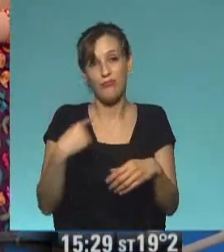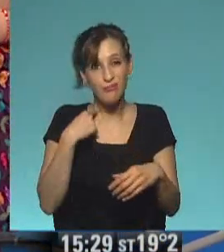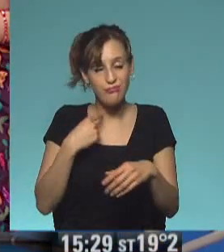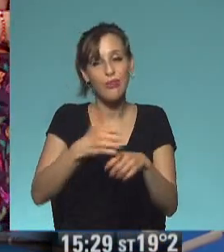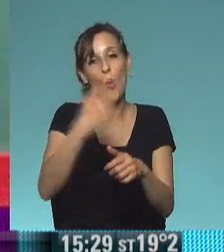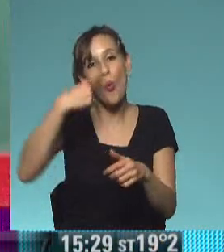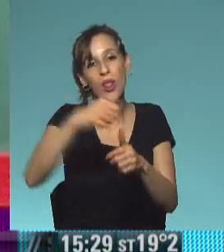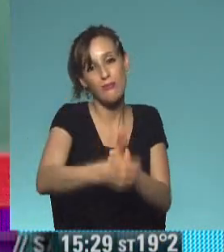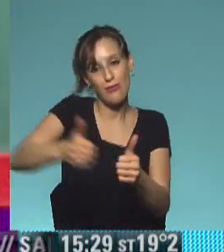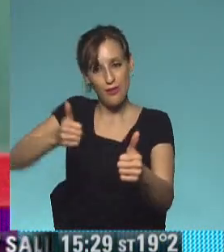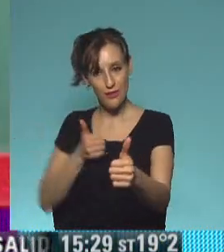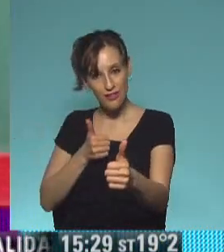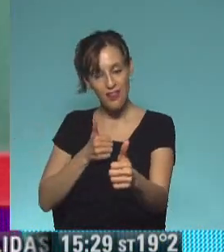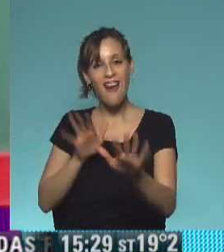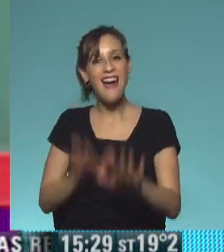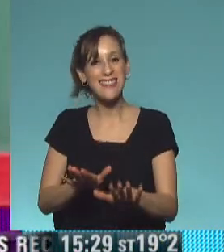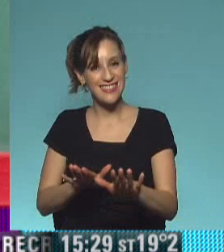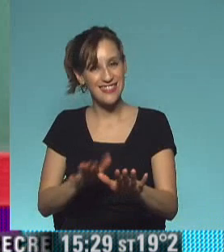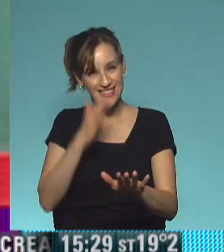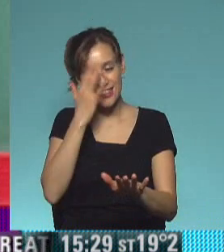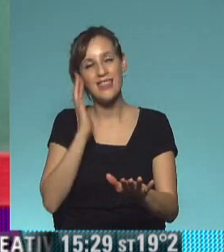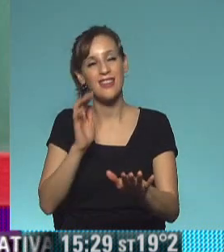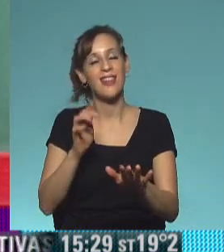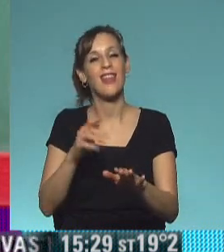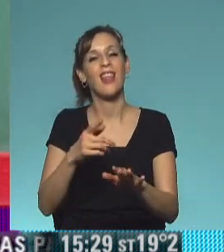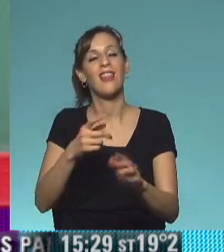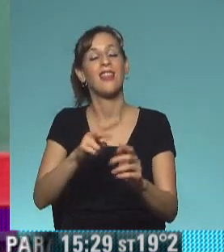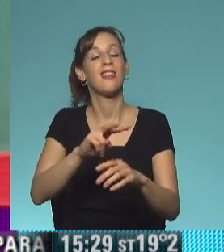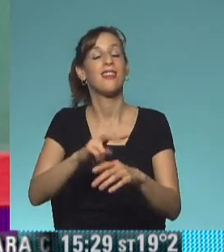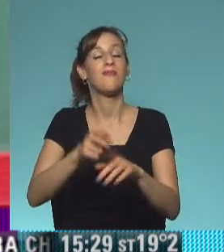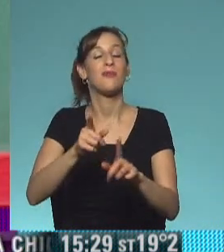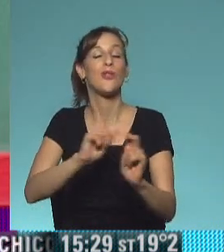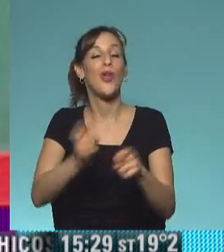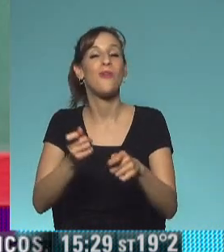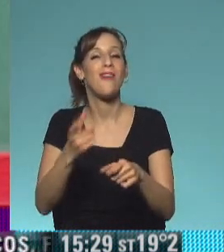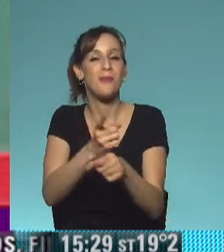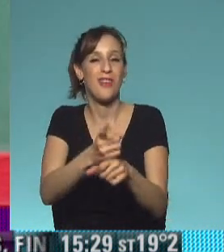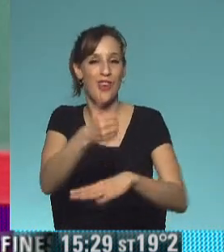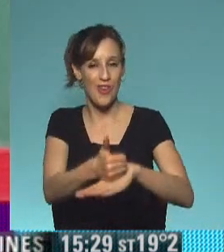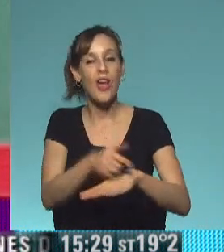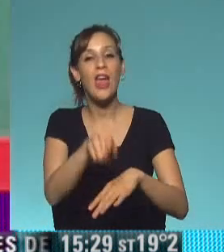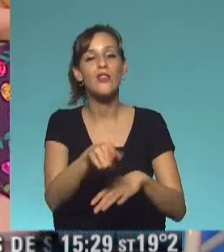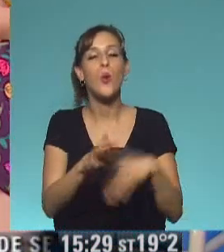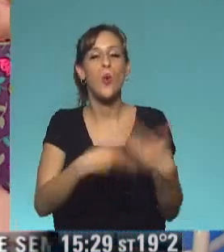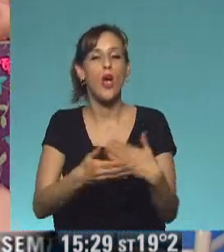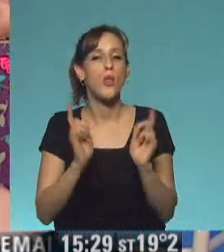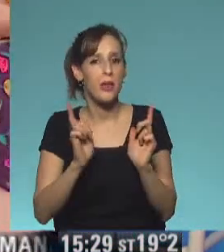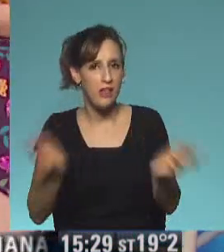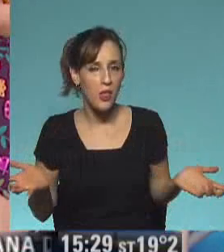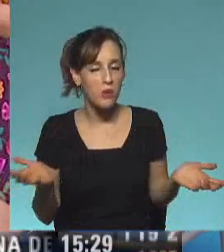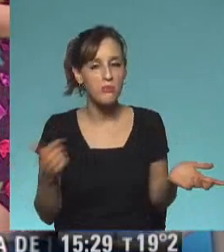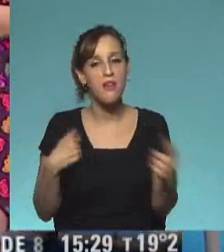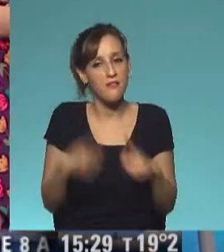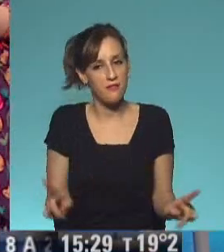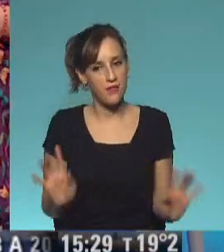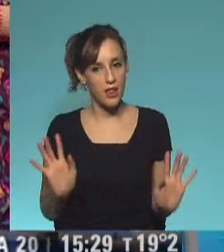a ser la cola del dragón y el que estaba segundo pasa a ser la cabeza del dragón. Es muy divertido ese juego. Me parece muy divertido, distinto.